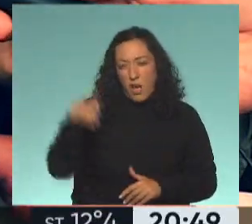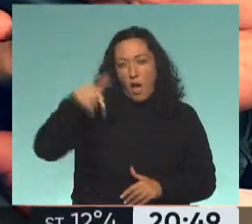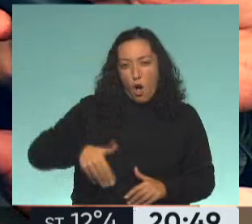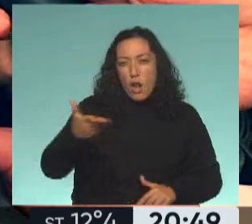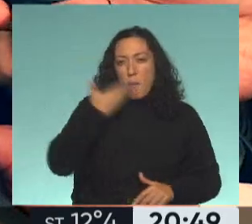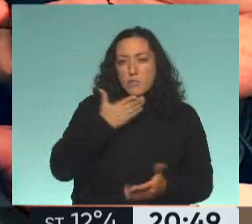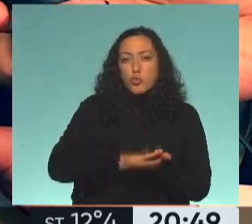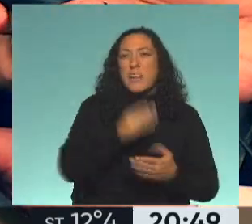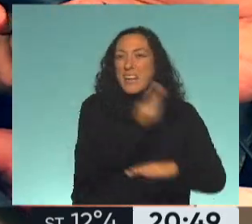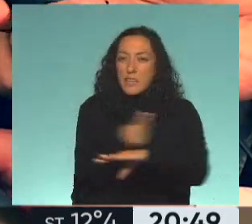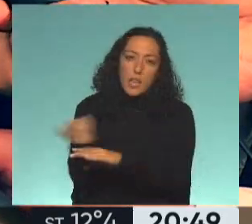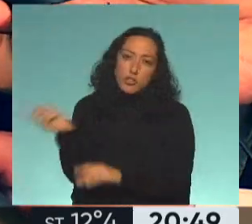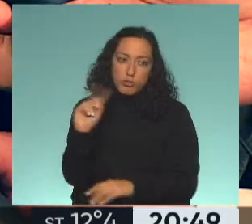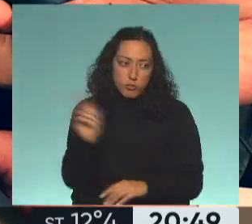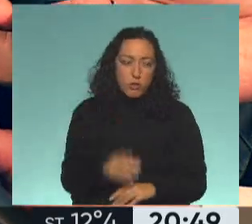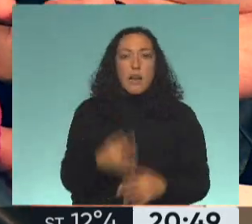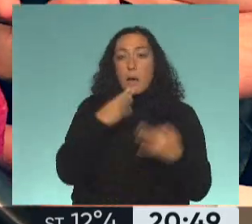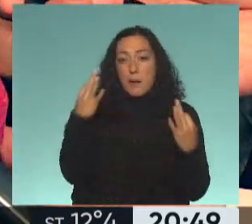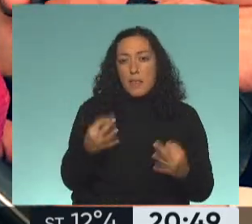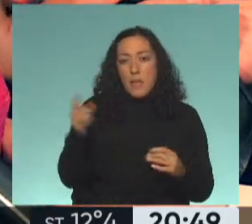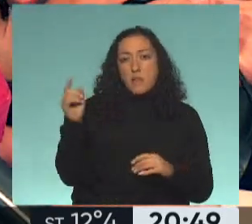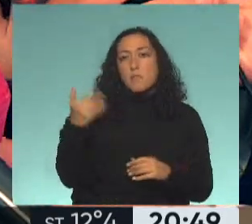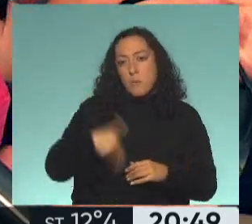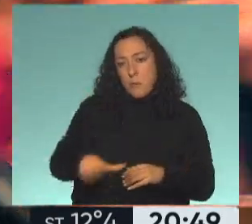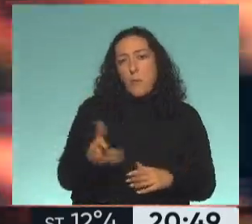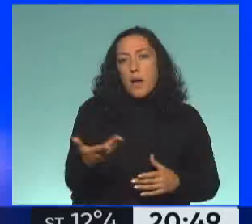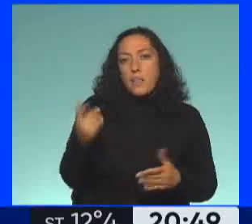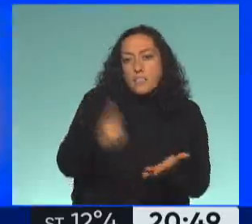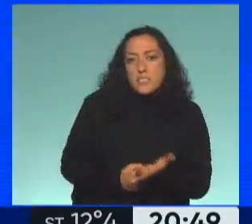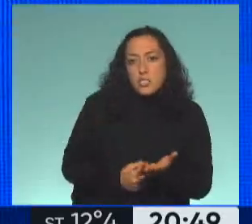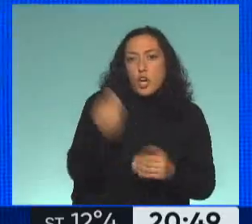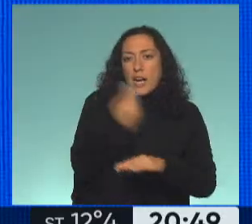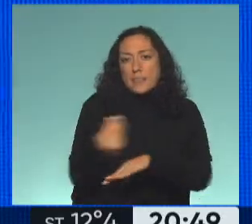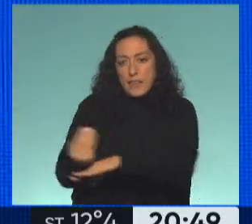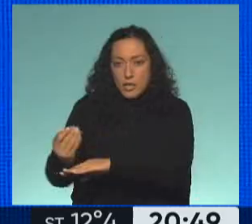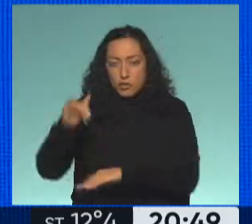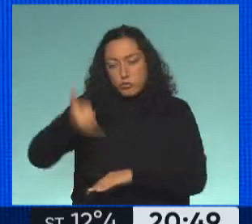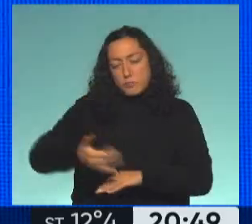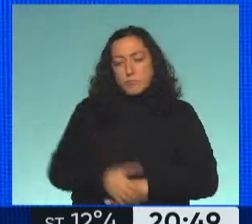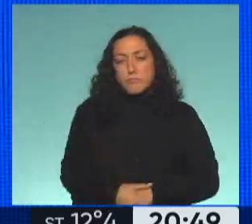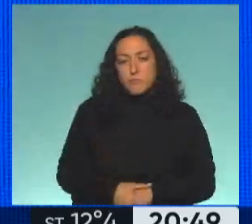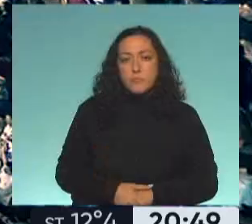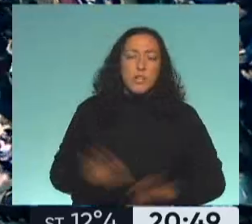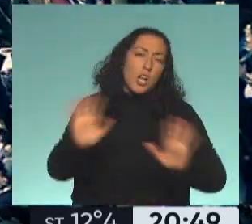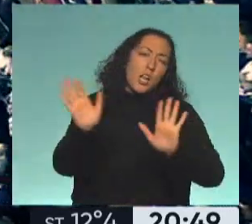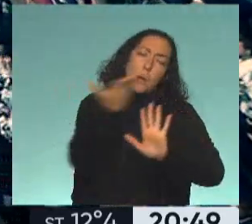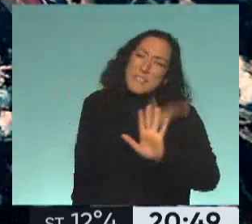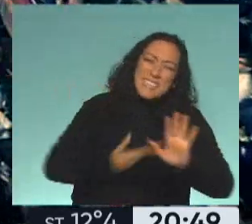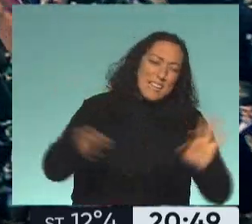hablar de candidaturas, si bien es cierto que en algún momento prontamente vamos a tener que definir candidaturas. Mire, no, presidenta,